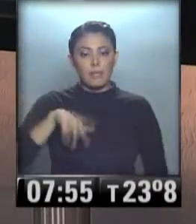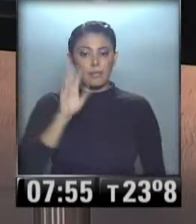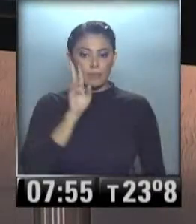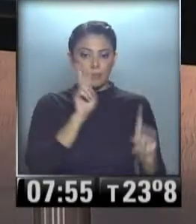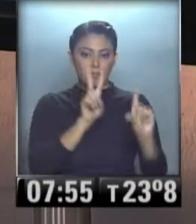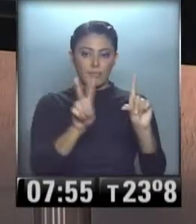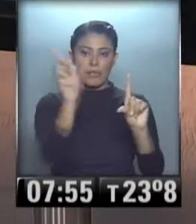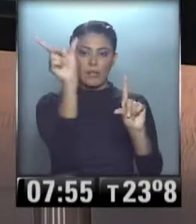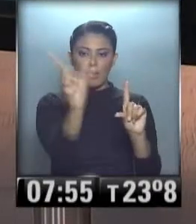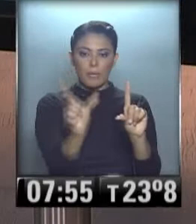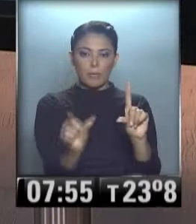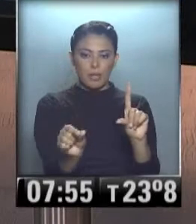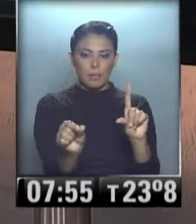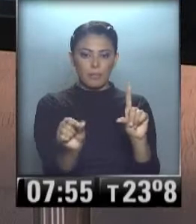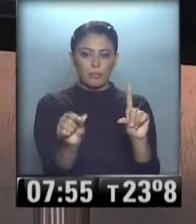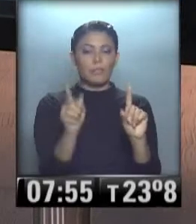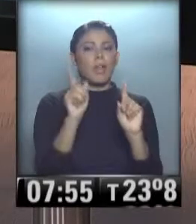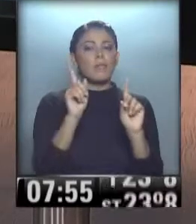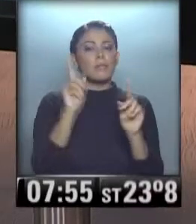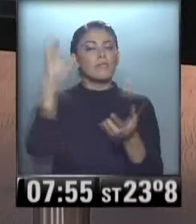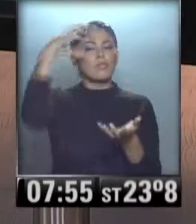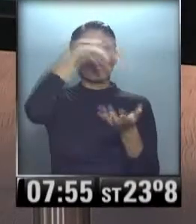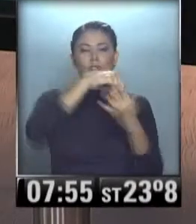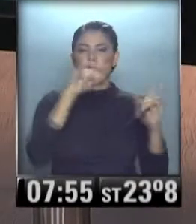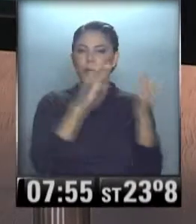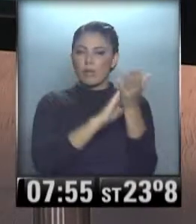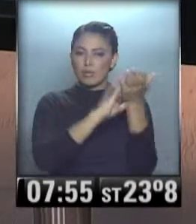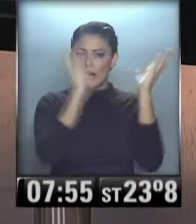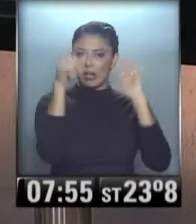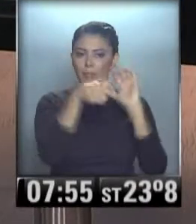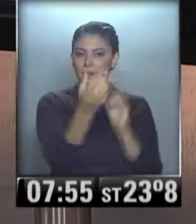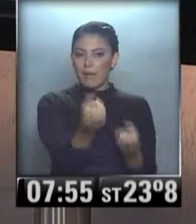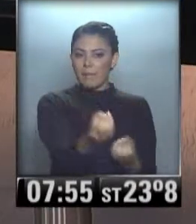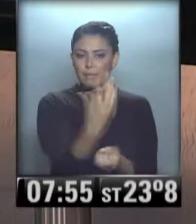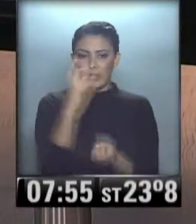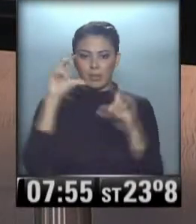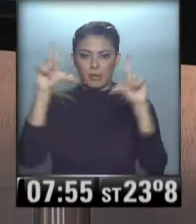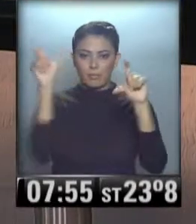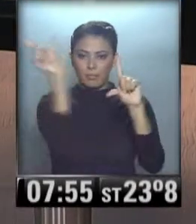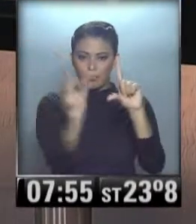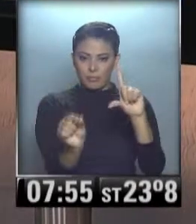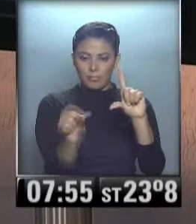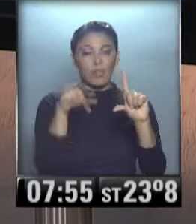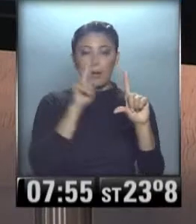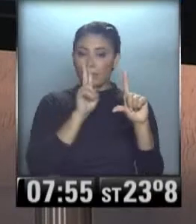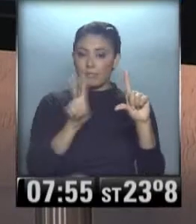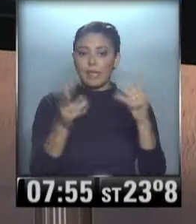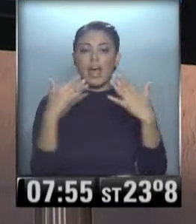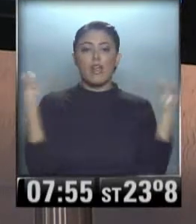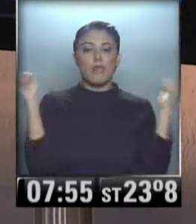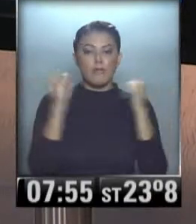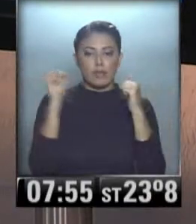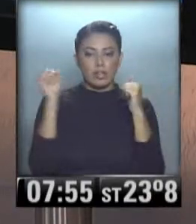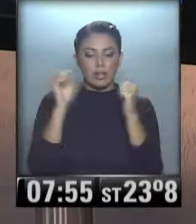también el mapa de las lluvias enviado desde el Servicio Meteorológico Nacional. Fíjense ustedes cómo entra el aire frío, ¿eh? Va